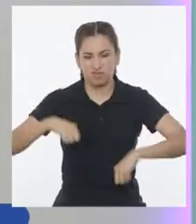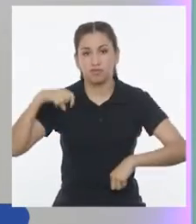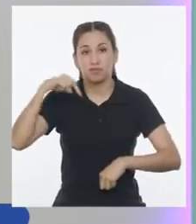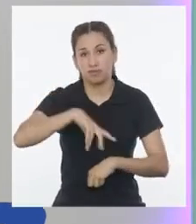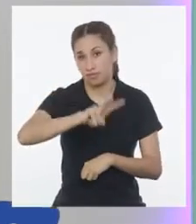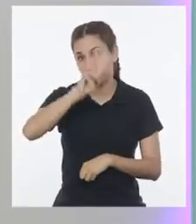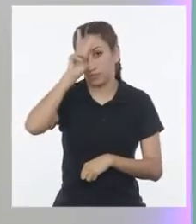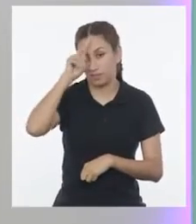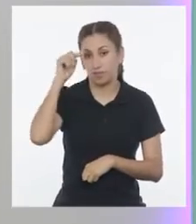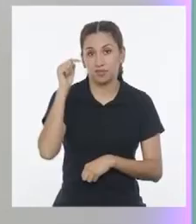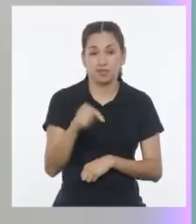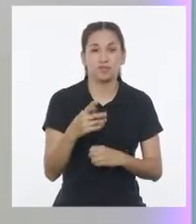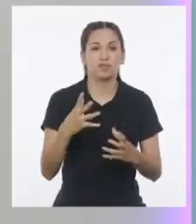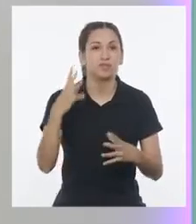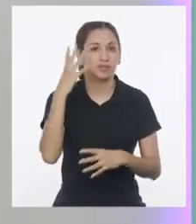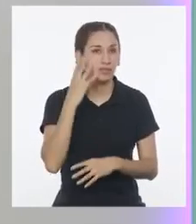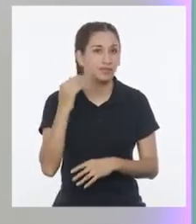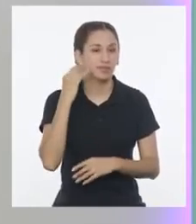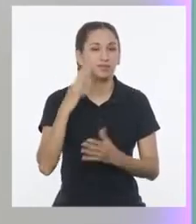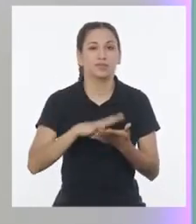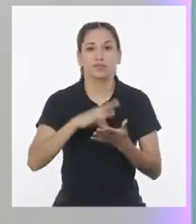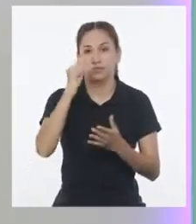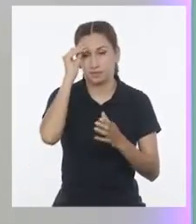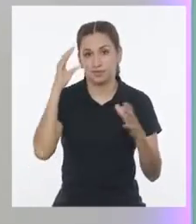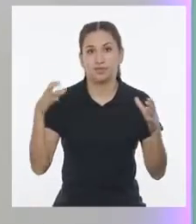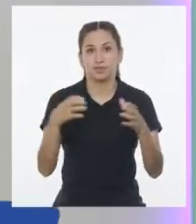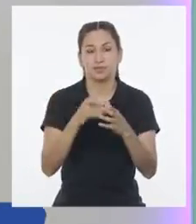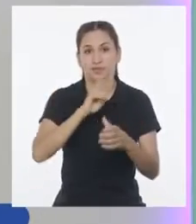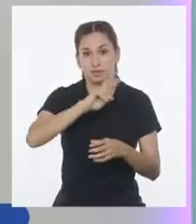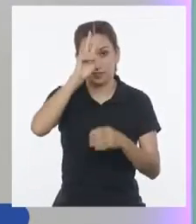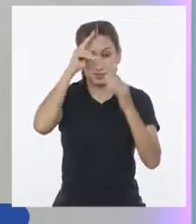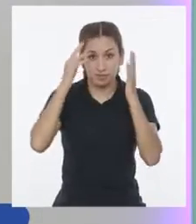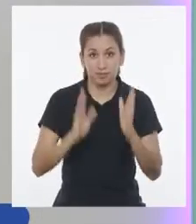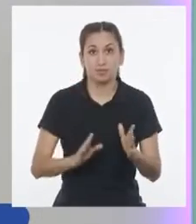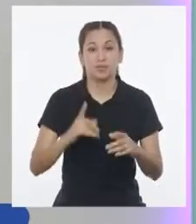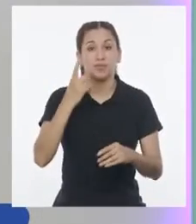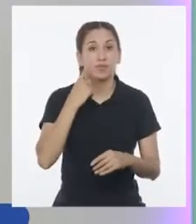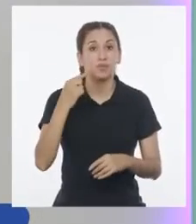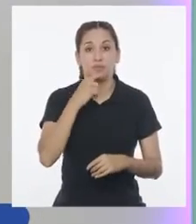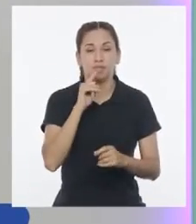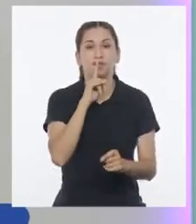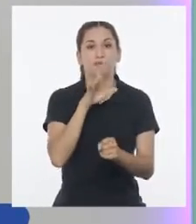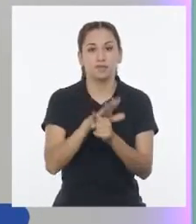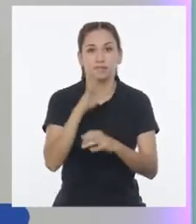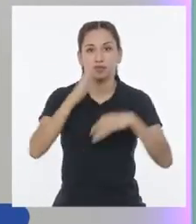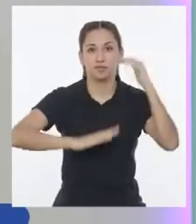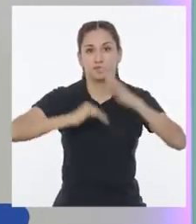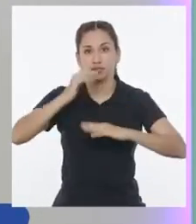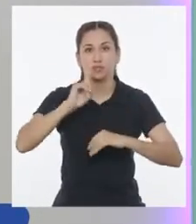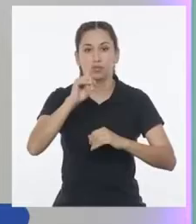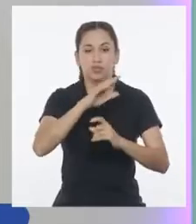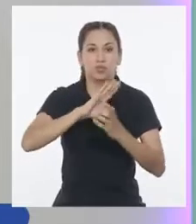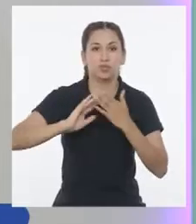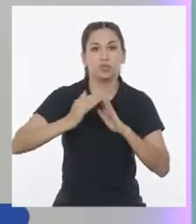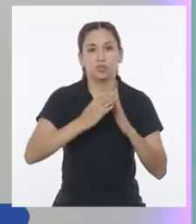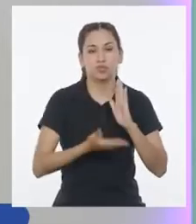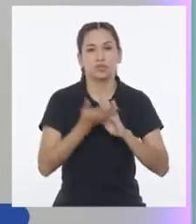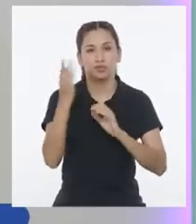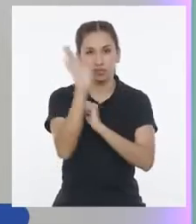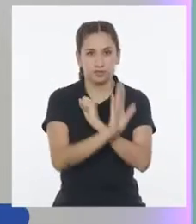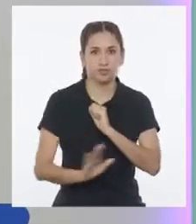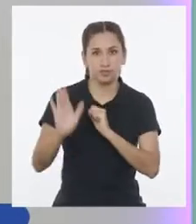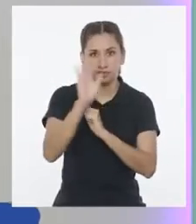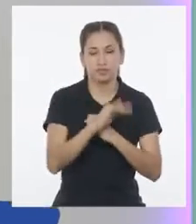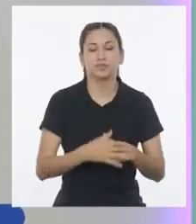en el Perú. Esto, dentro de la experiencia de aprendizaje, peruanas y peruanos nos comprometemos en la construcción de una